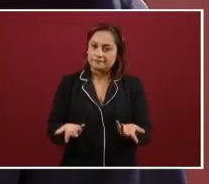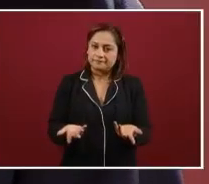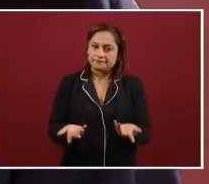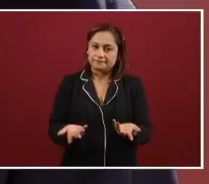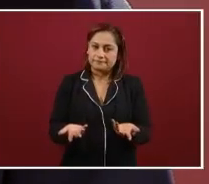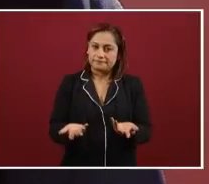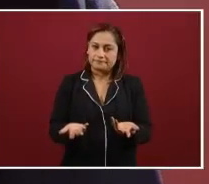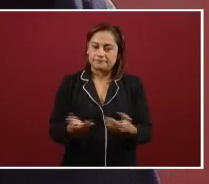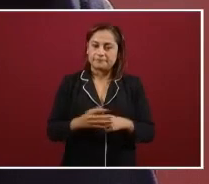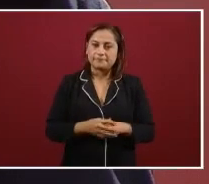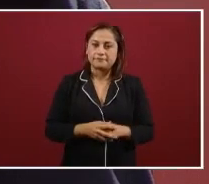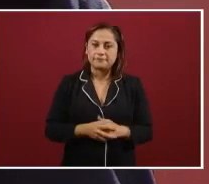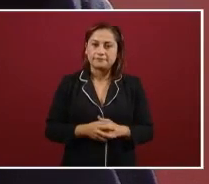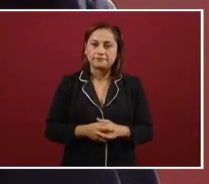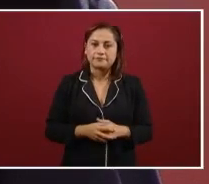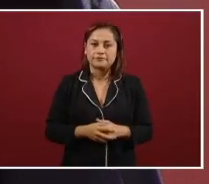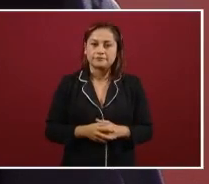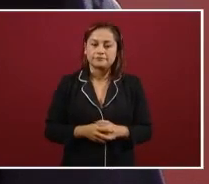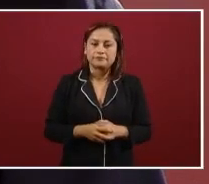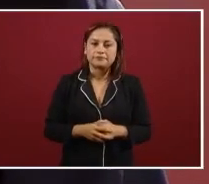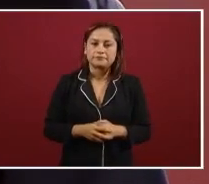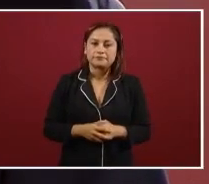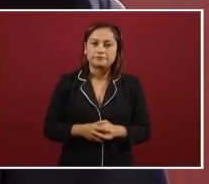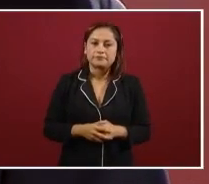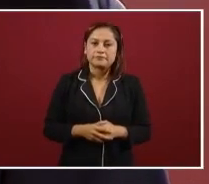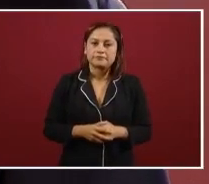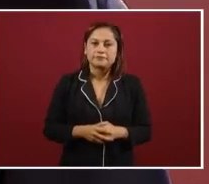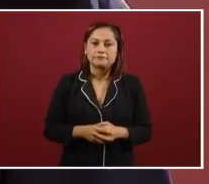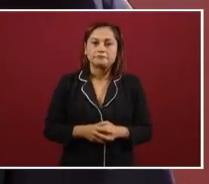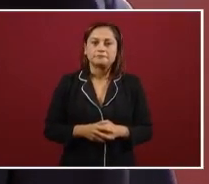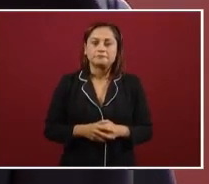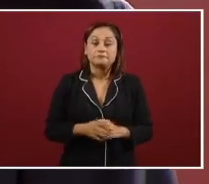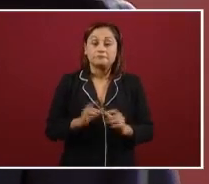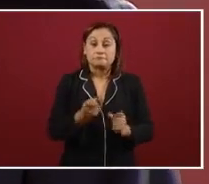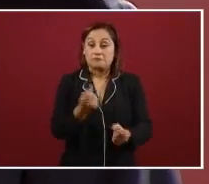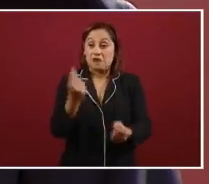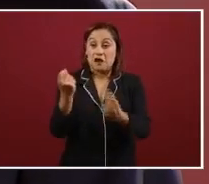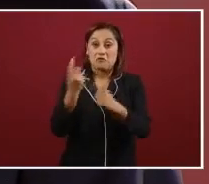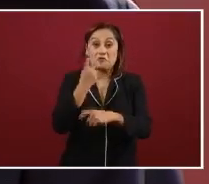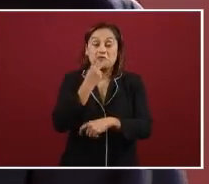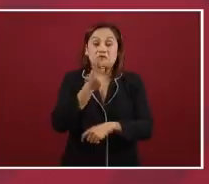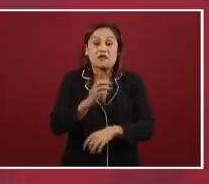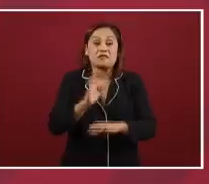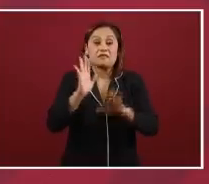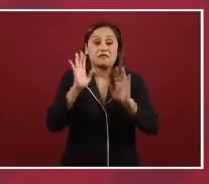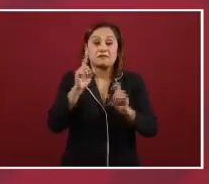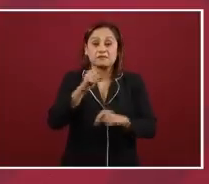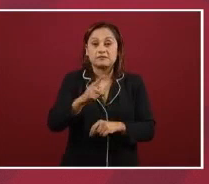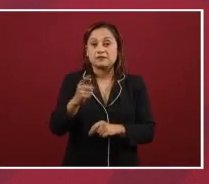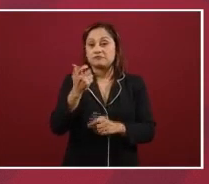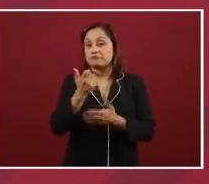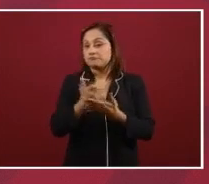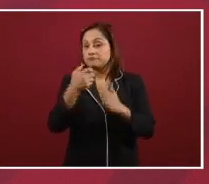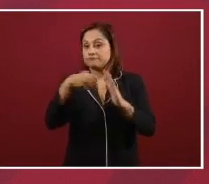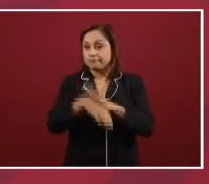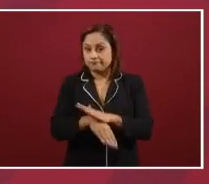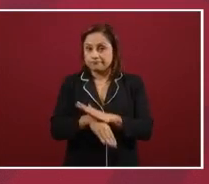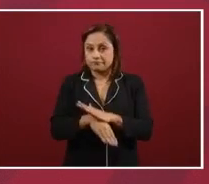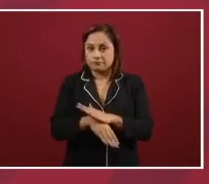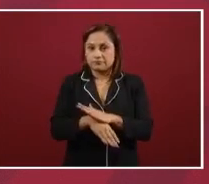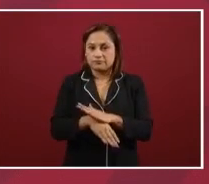Técnicamente íbamos a entrar en recesión y no fue así. Desde